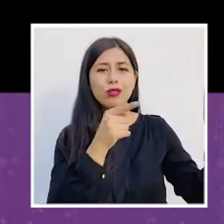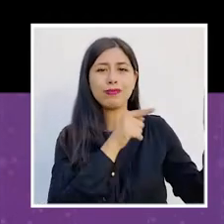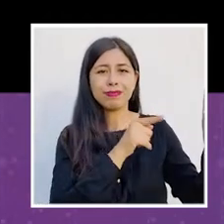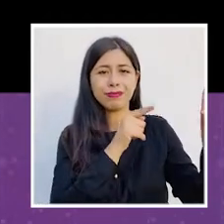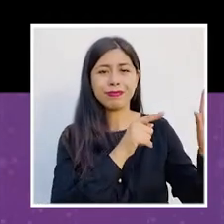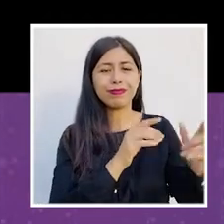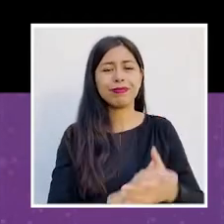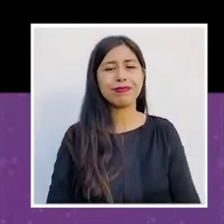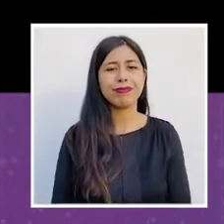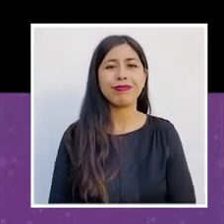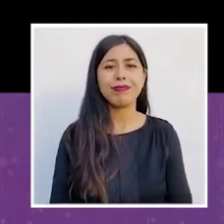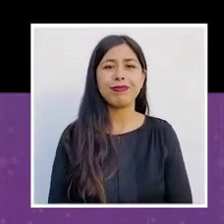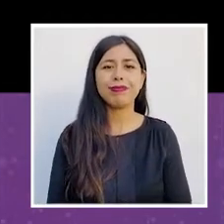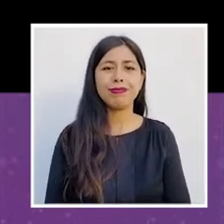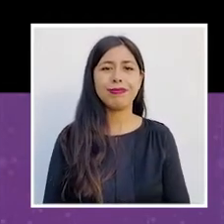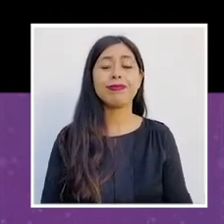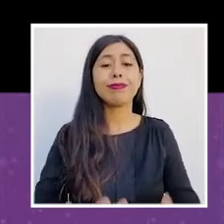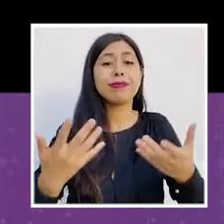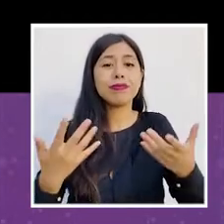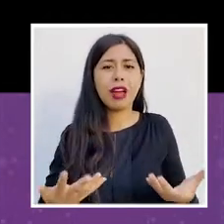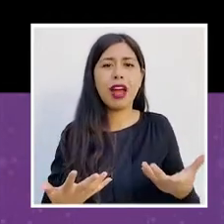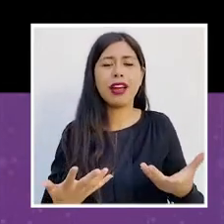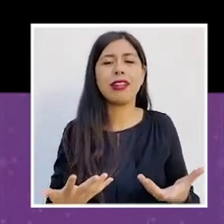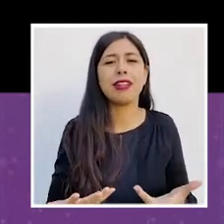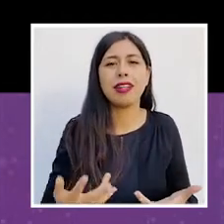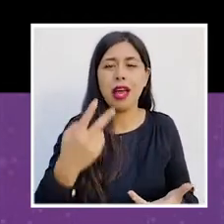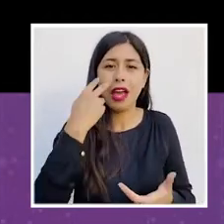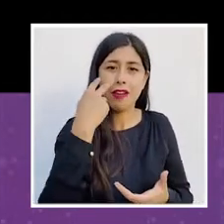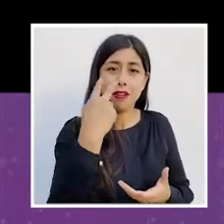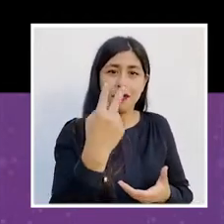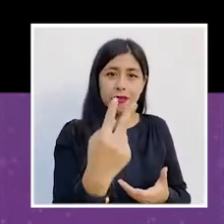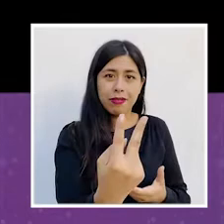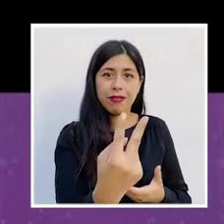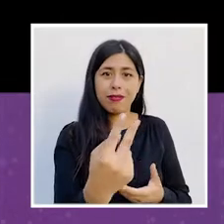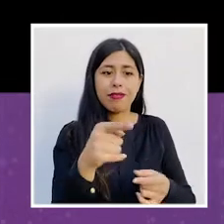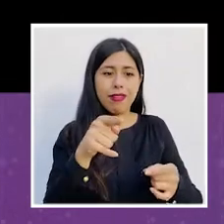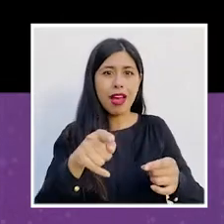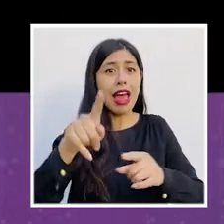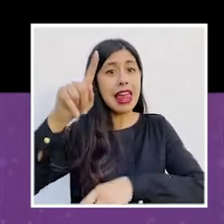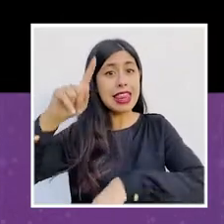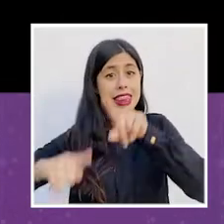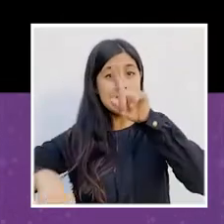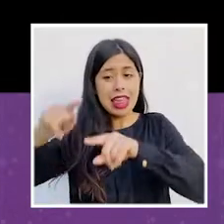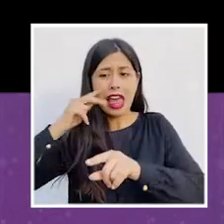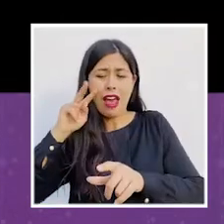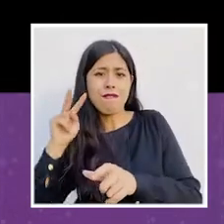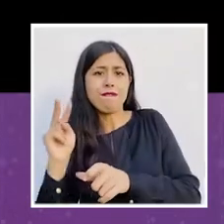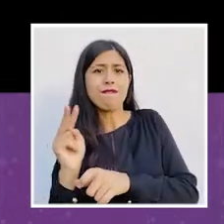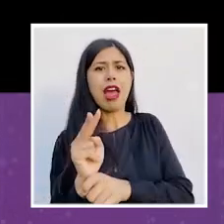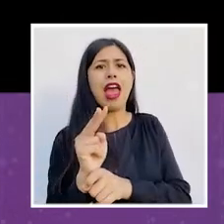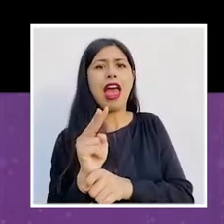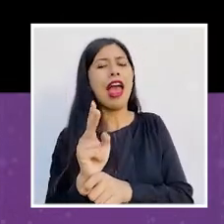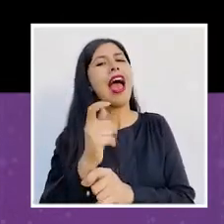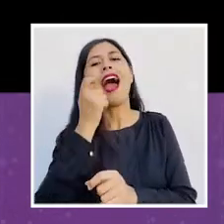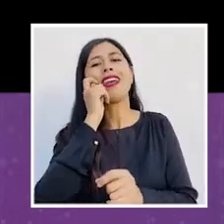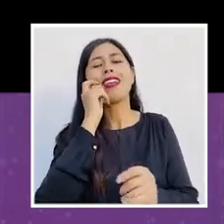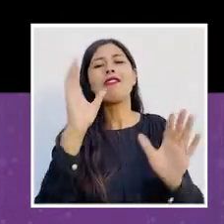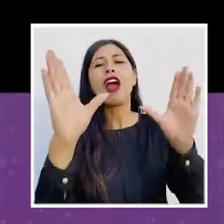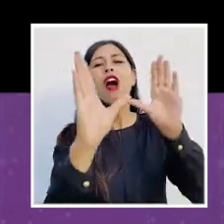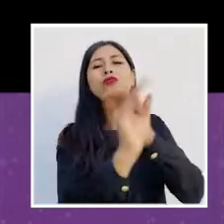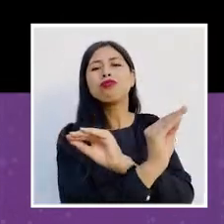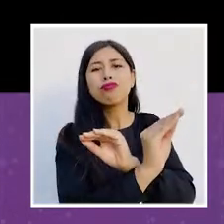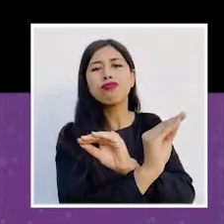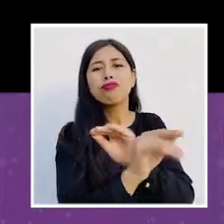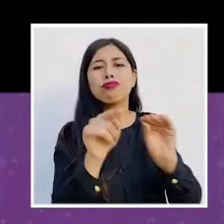sol. Por lo tanto, lo que se ve desde la Tierra es la cara no